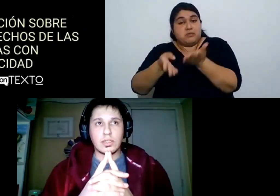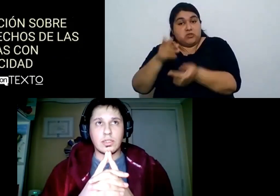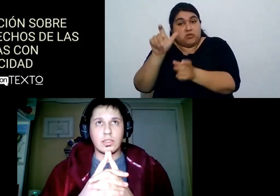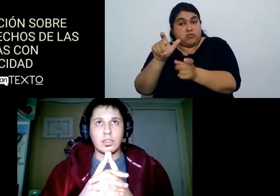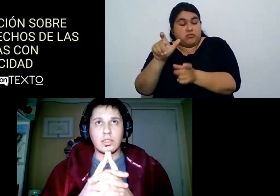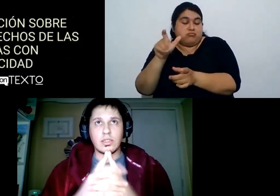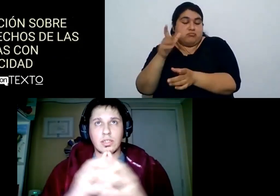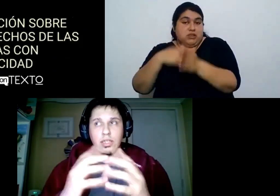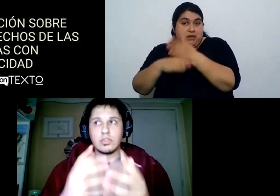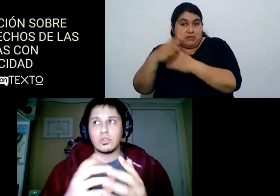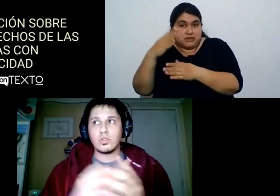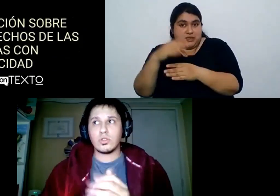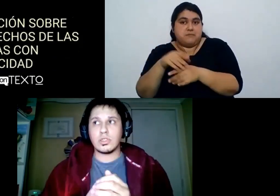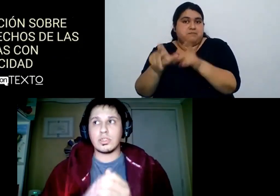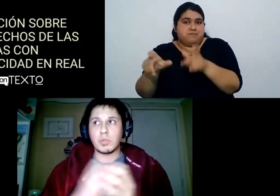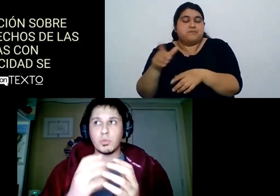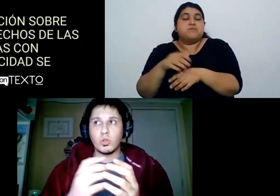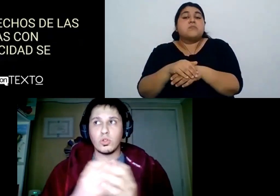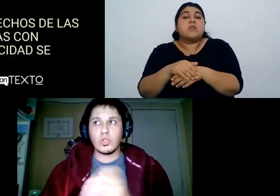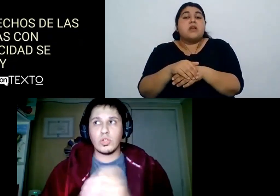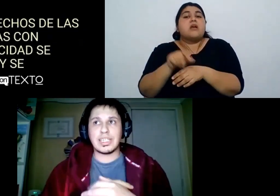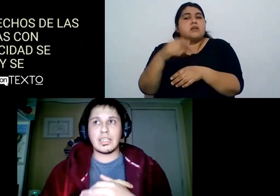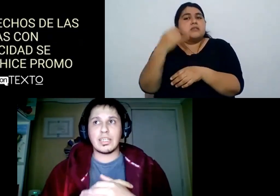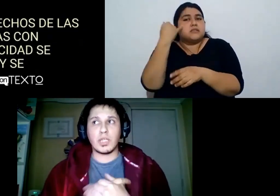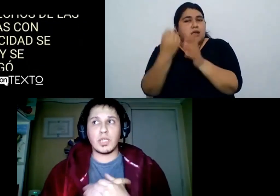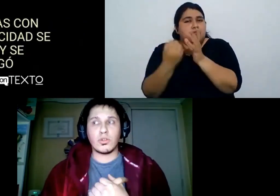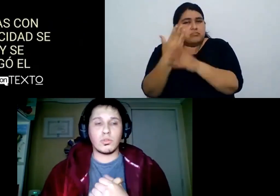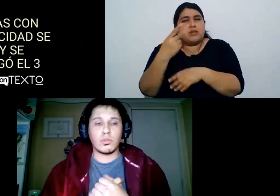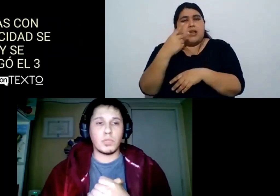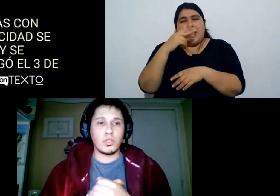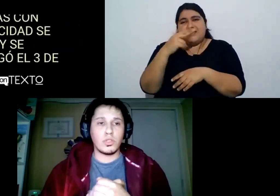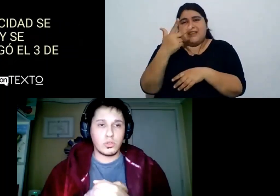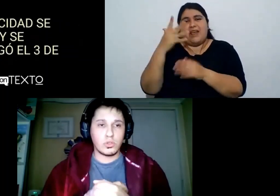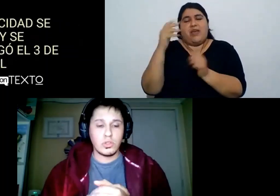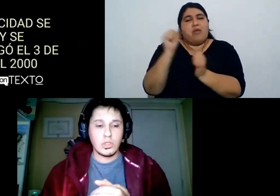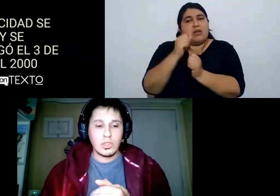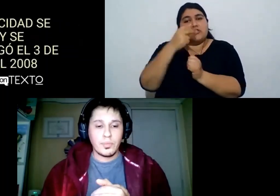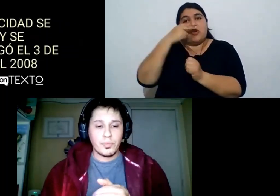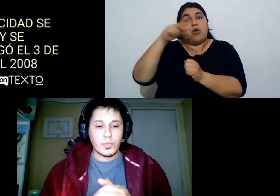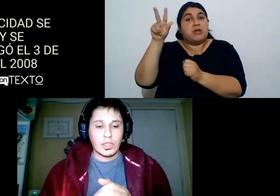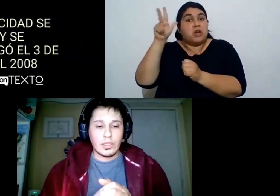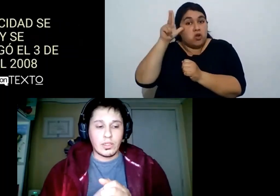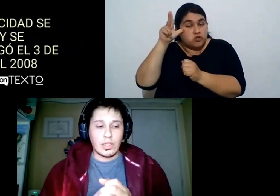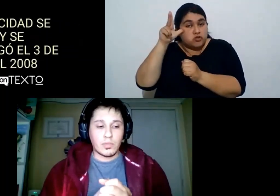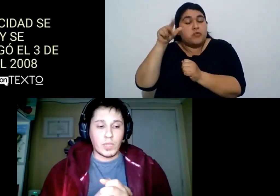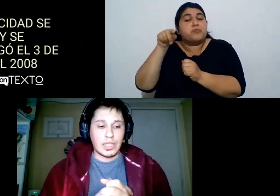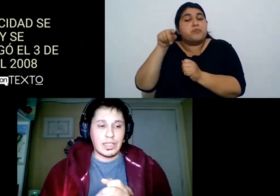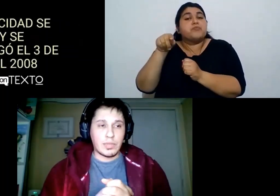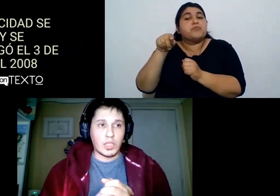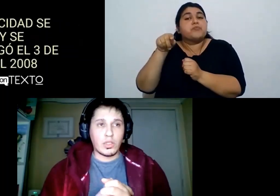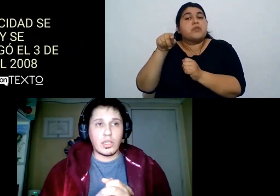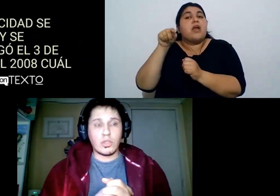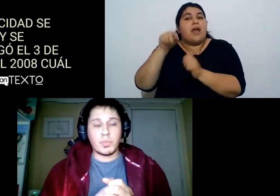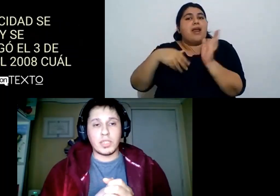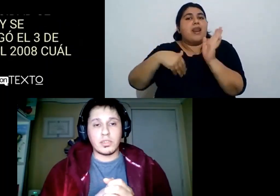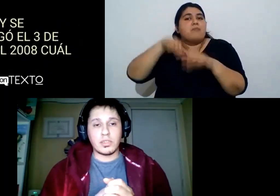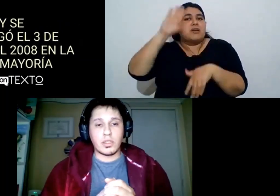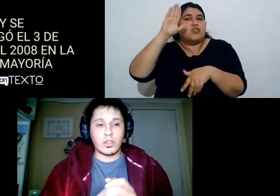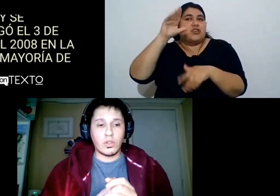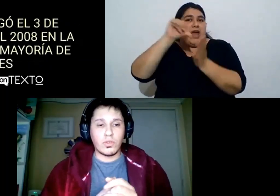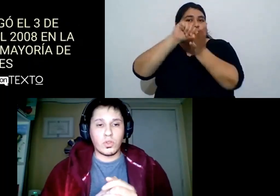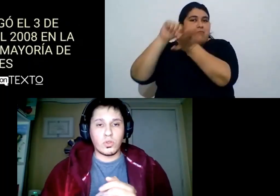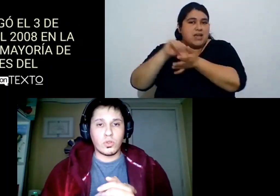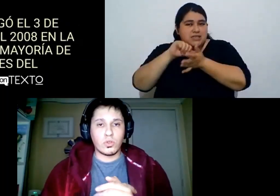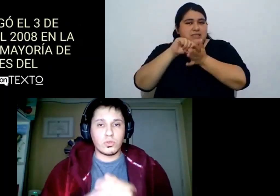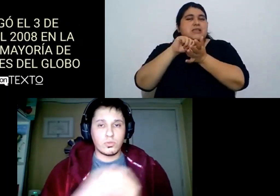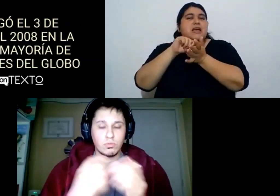se realizó y se promulgó el 3 de mayo del 2008, en la cual la mayoría de los países del